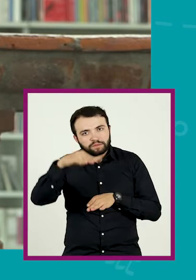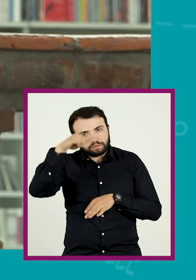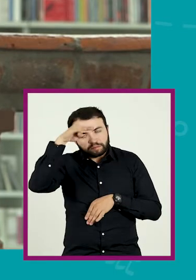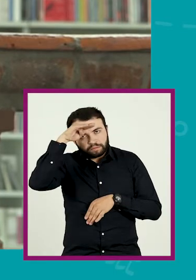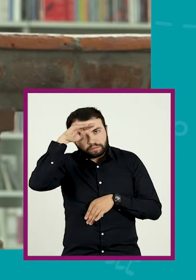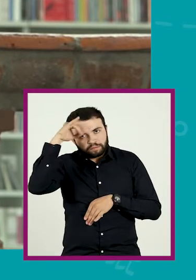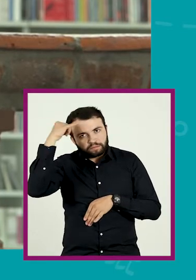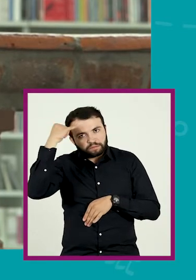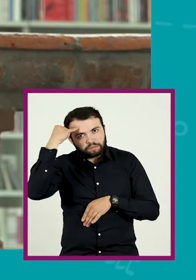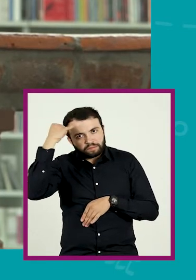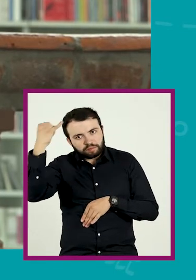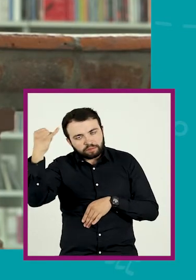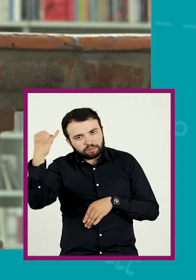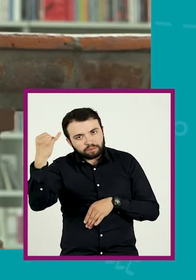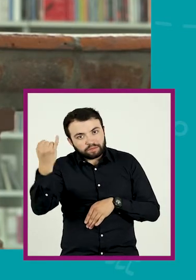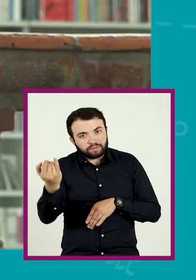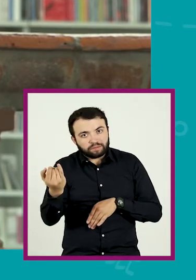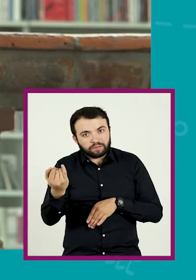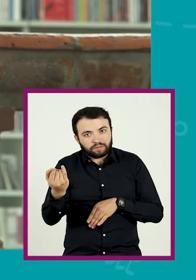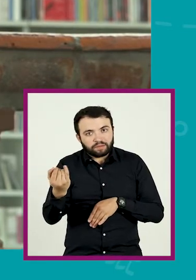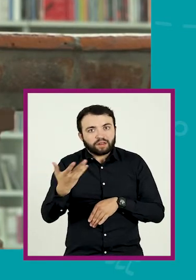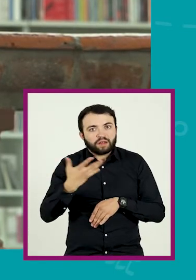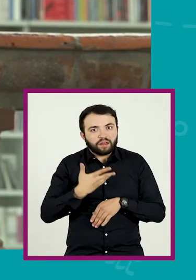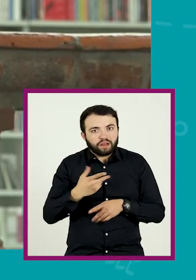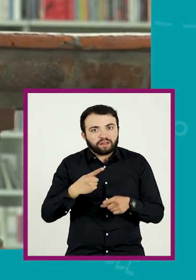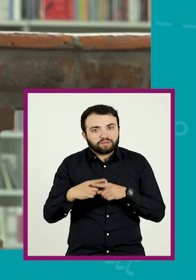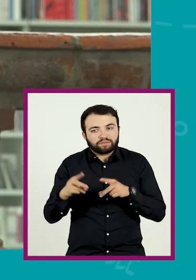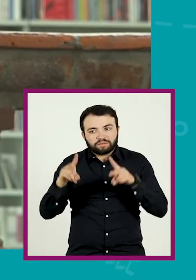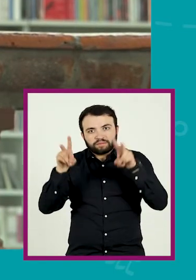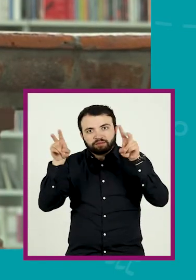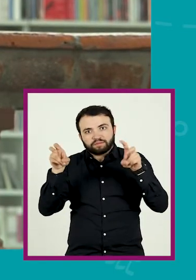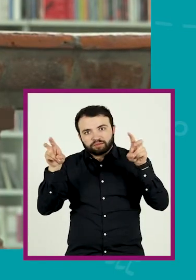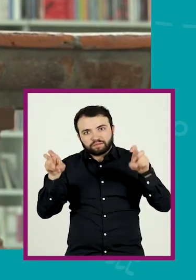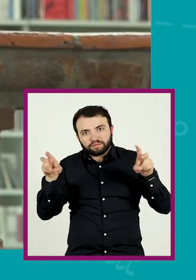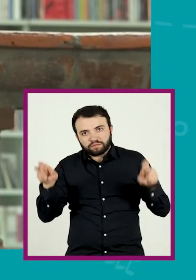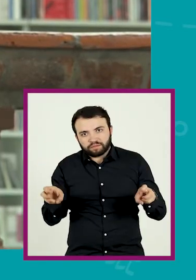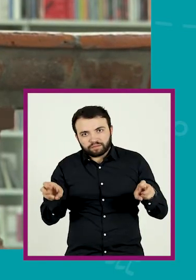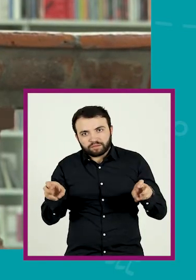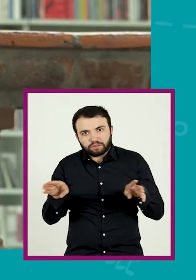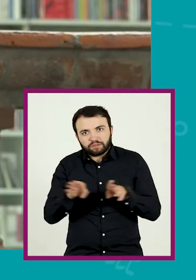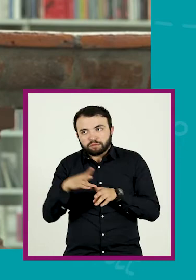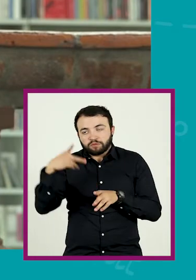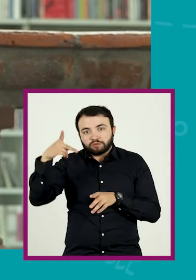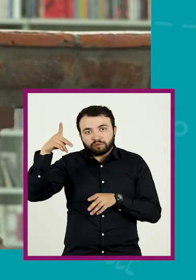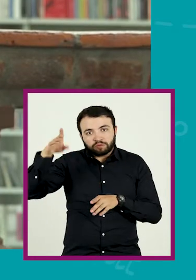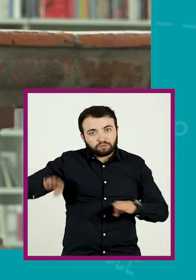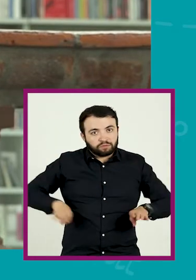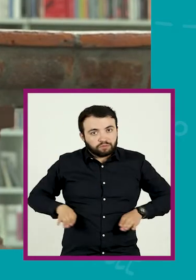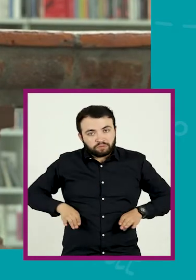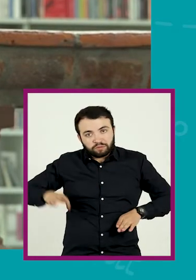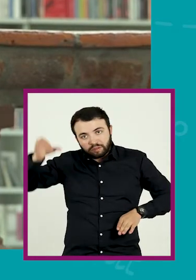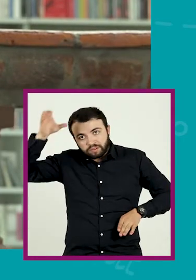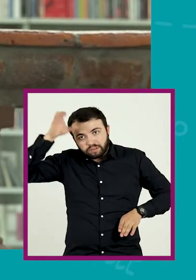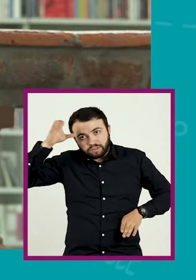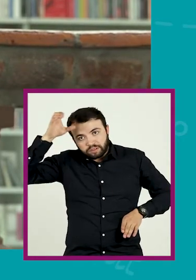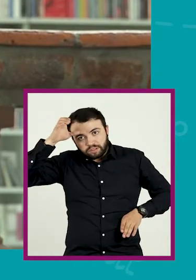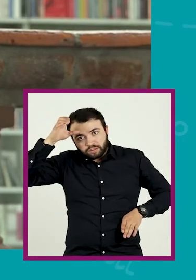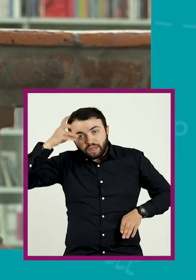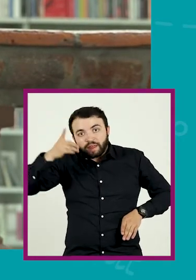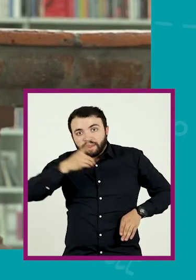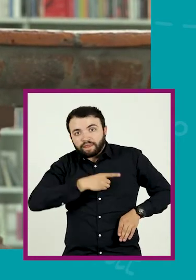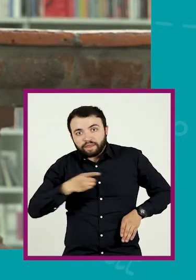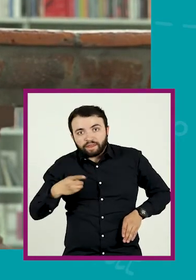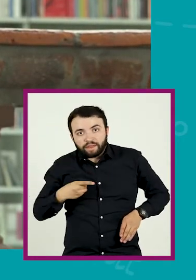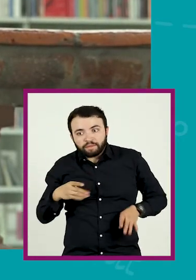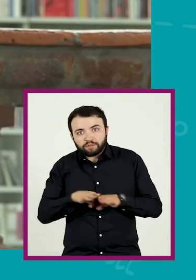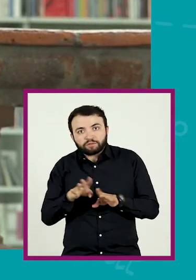al aire, es esta idea pues, de que los conceptos que construye la ciencia deben estar